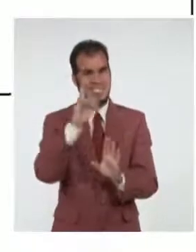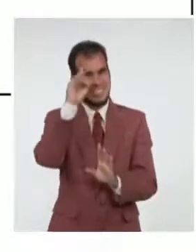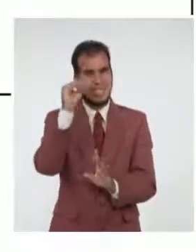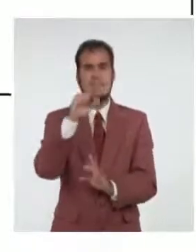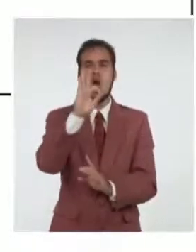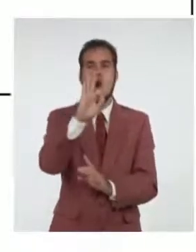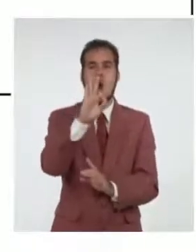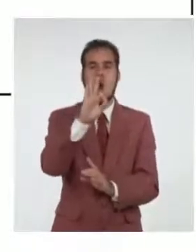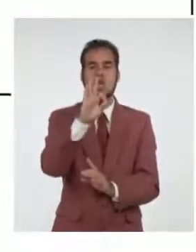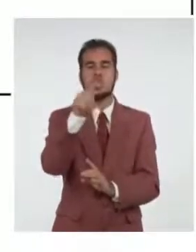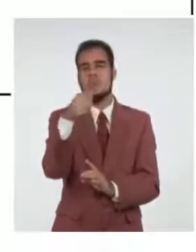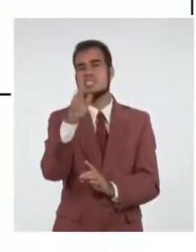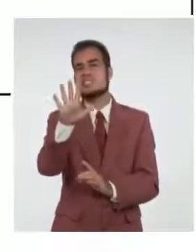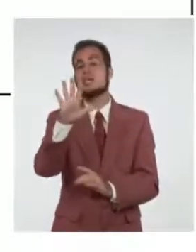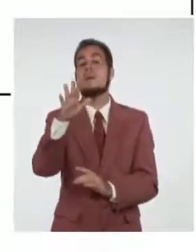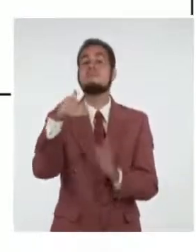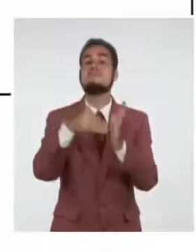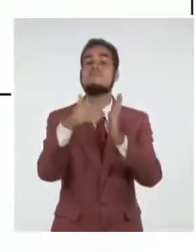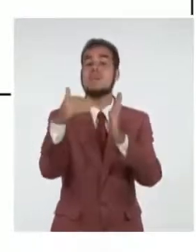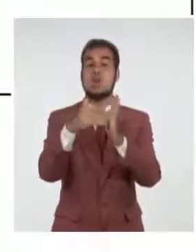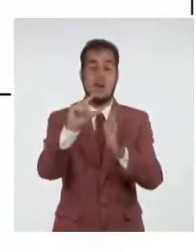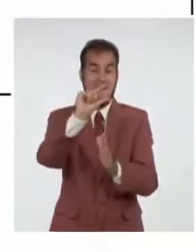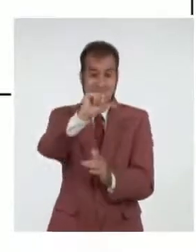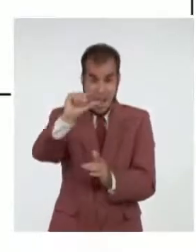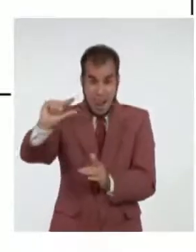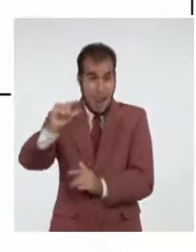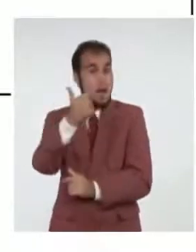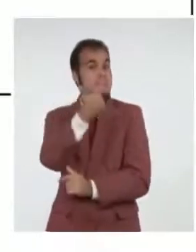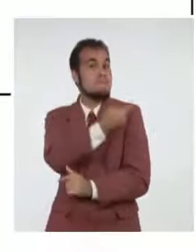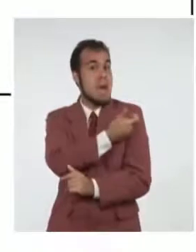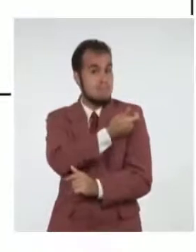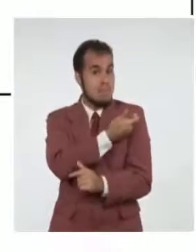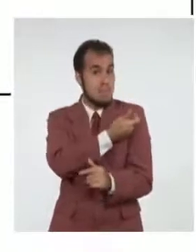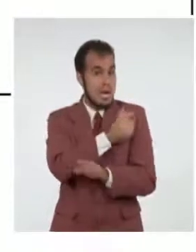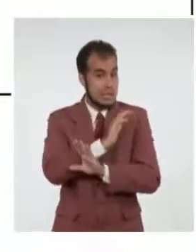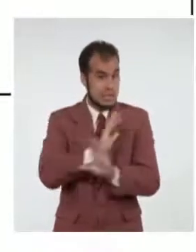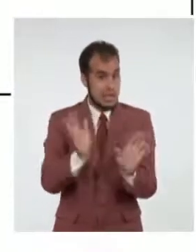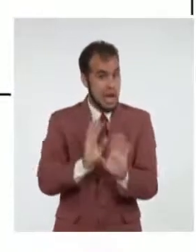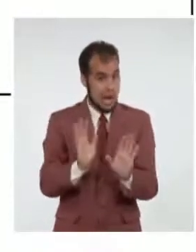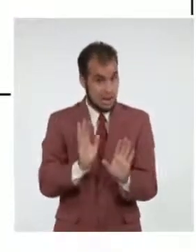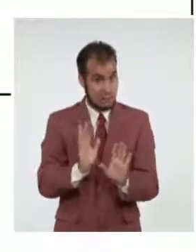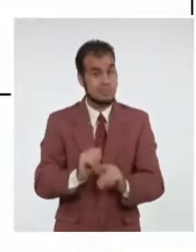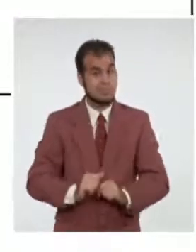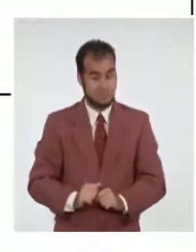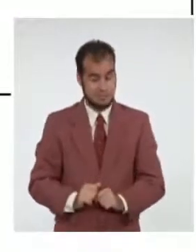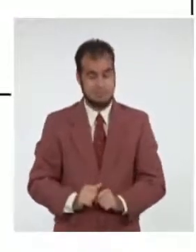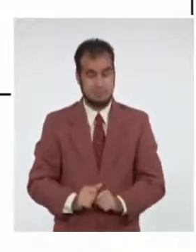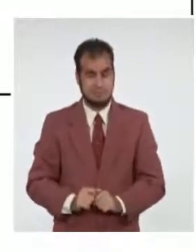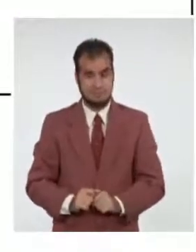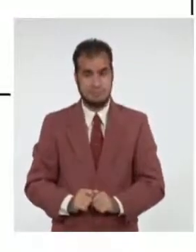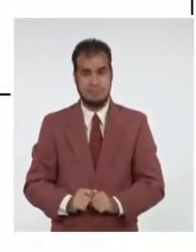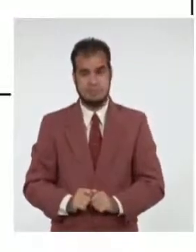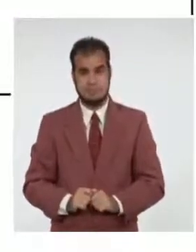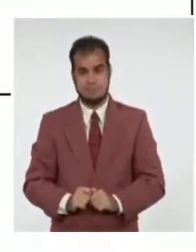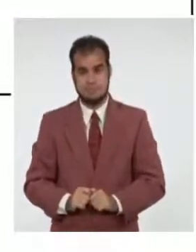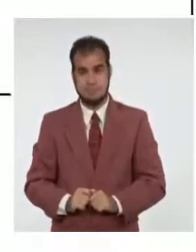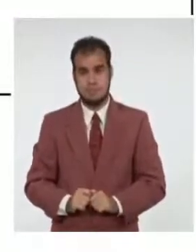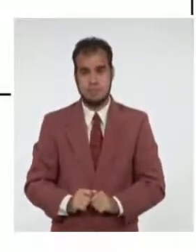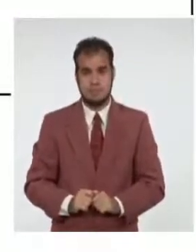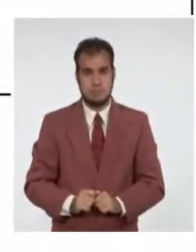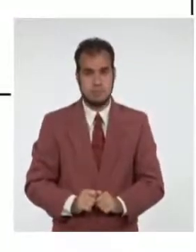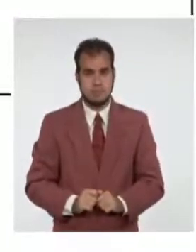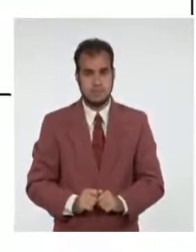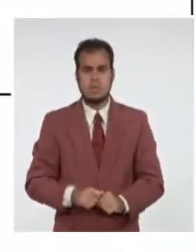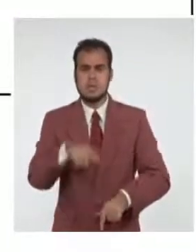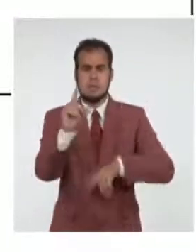puestas. Sí, pero yo como le digo a todo el mundo, pero esas dosis están en el hombro de los cubanos. No son personas totalmente vacunadas, sino